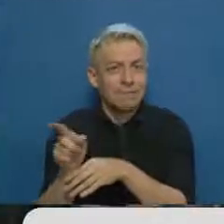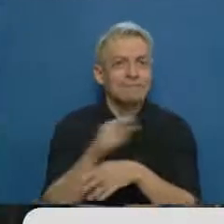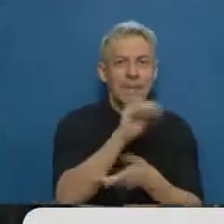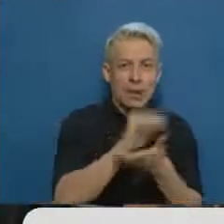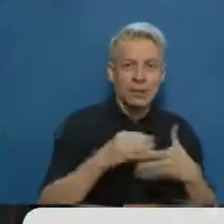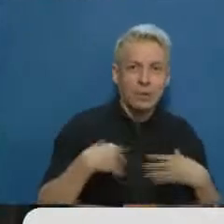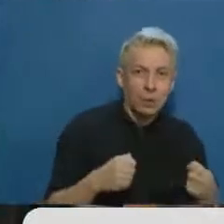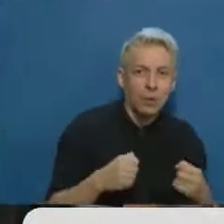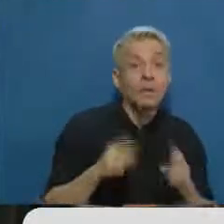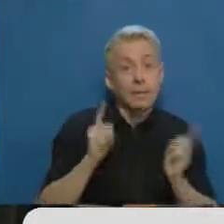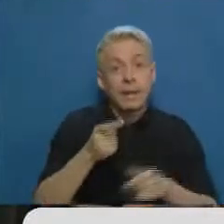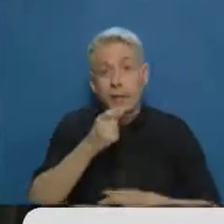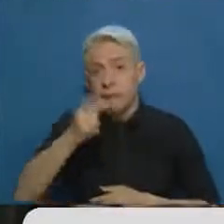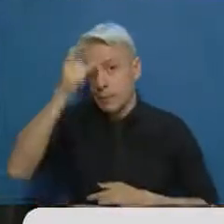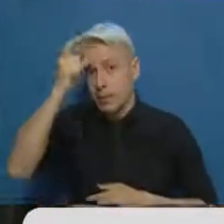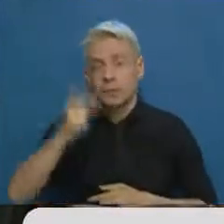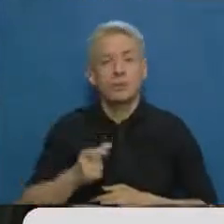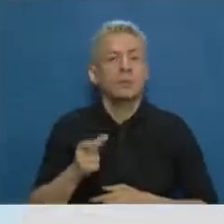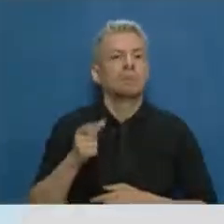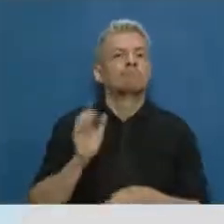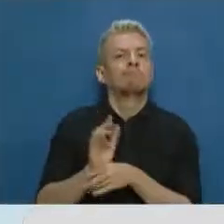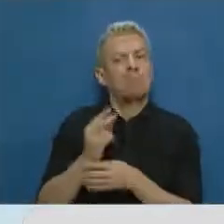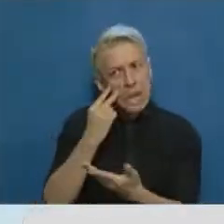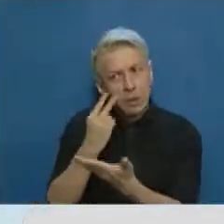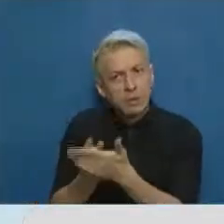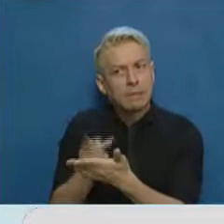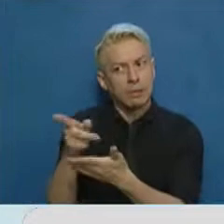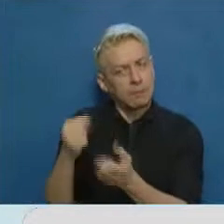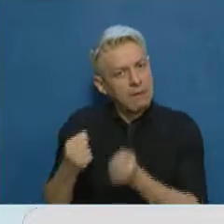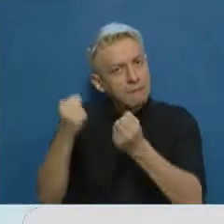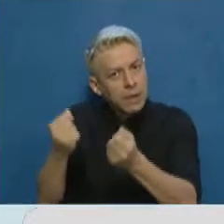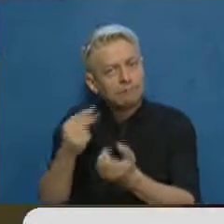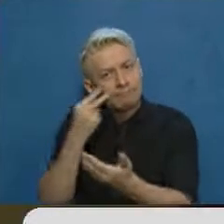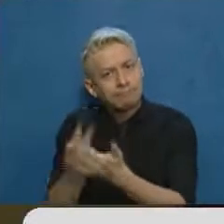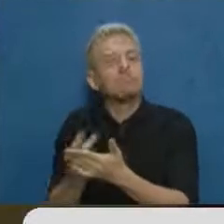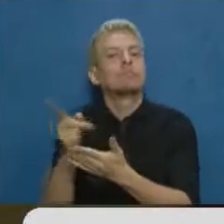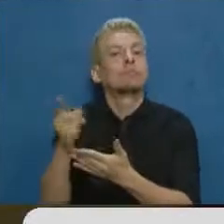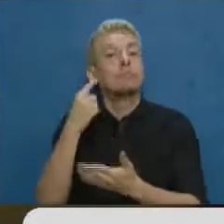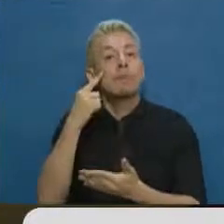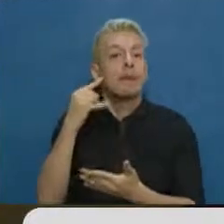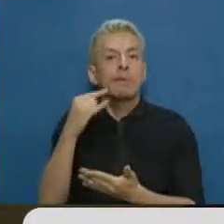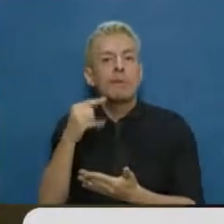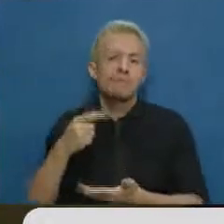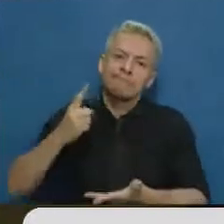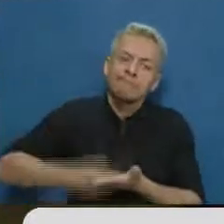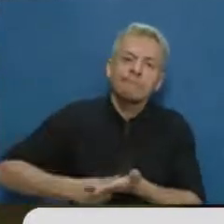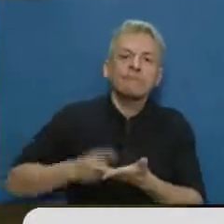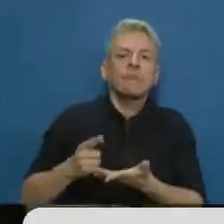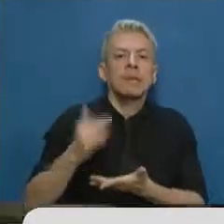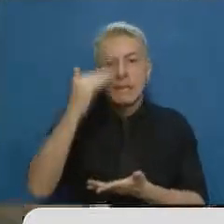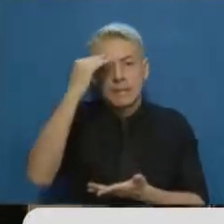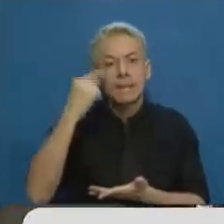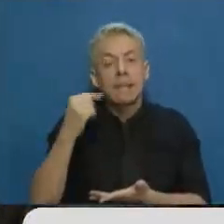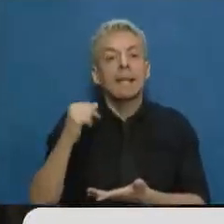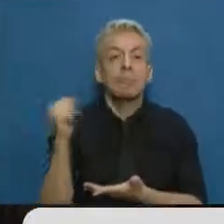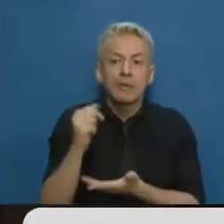los bomberos. Y como una forma de reconocer este esfuerzo, la Municipalidad de Maipú dispuso la entrega de un bono de 15.000 pesos